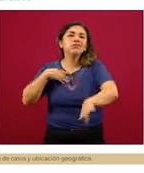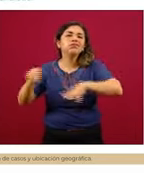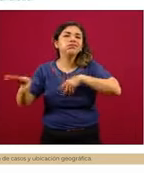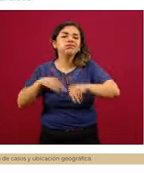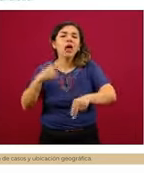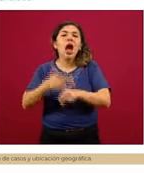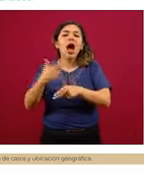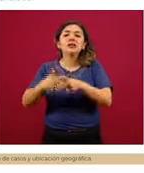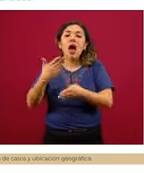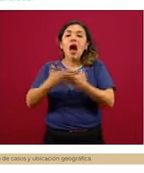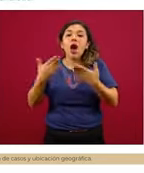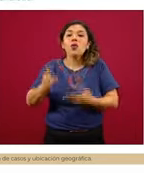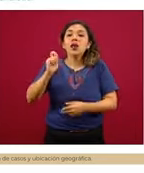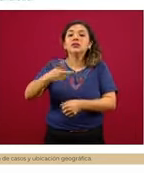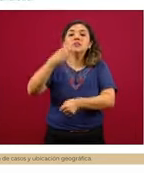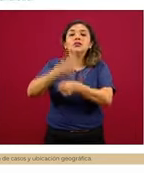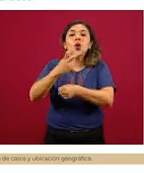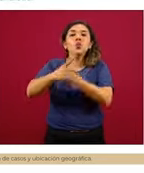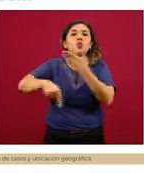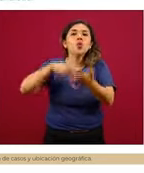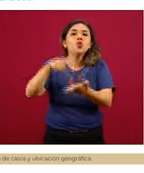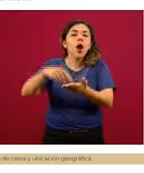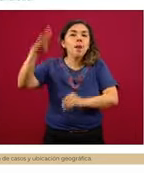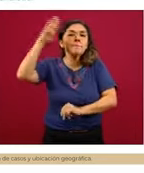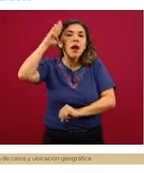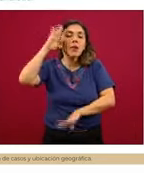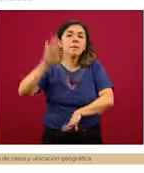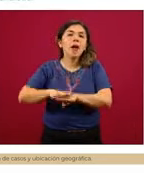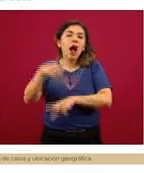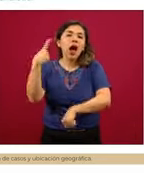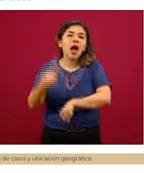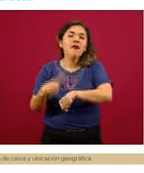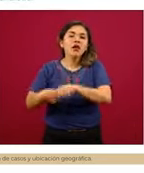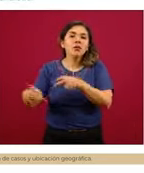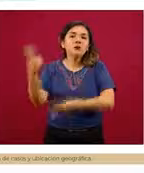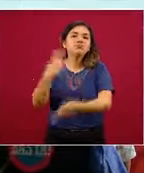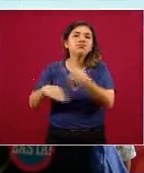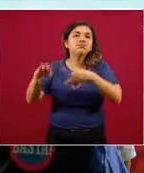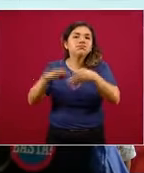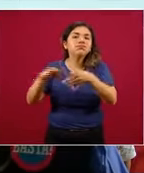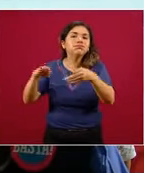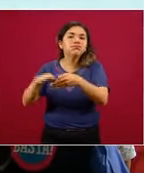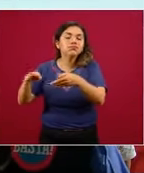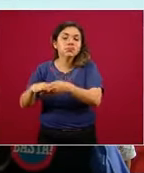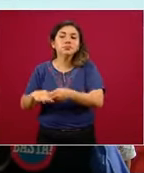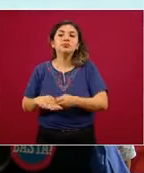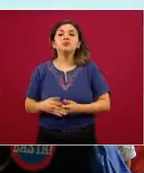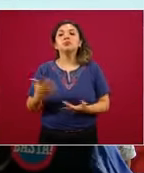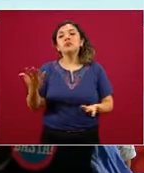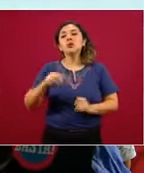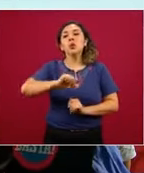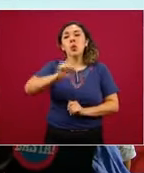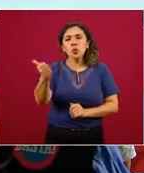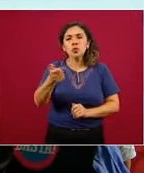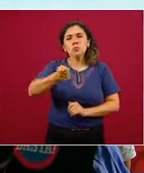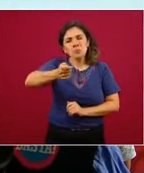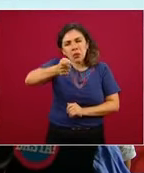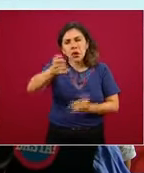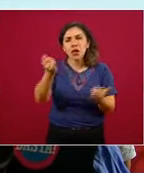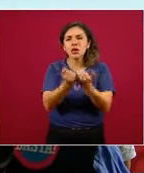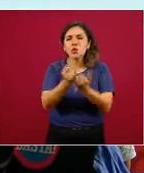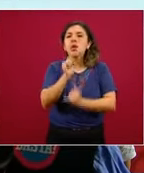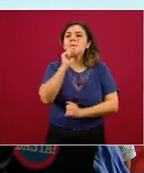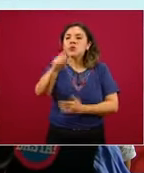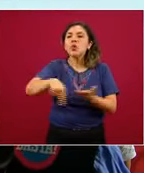transmisión hasta ocupar en este momento el segundo lugar con la mayor tasa de incidencia, y un comportamiento similar lo